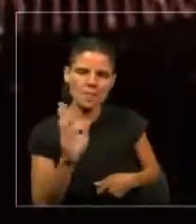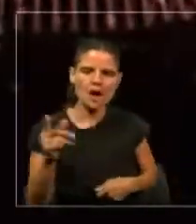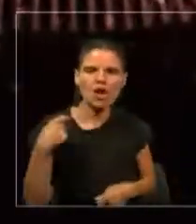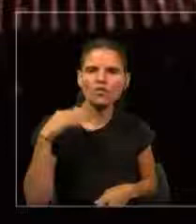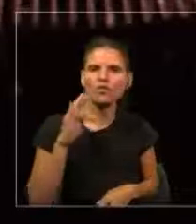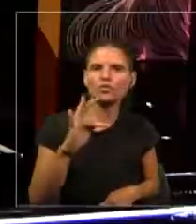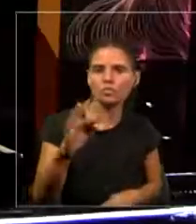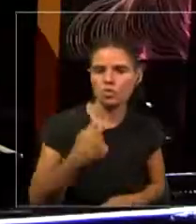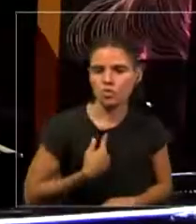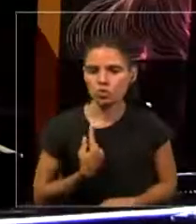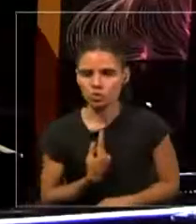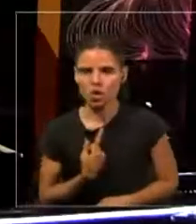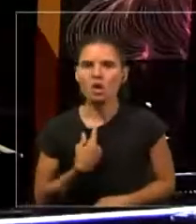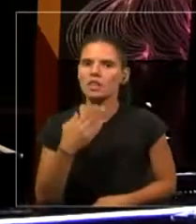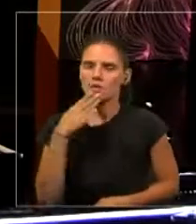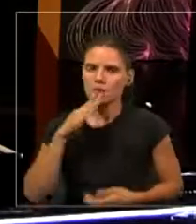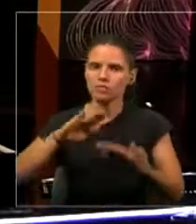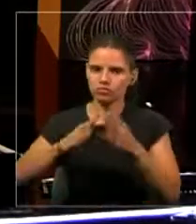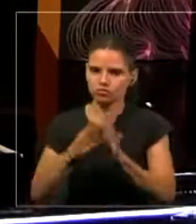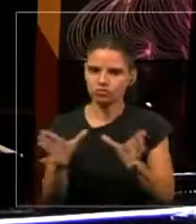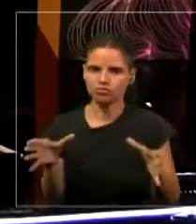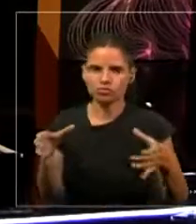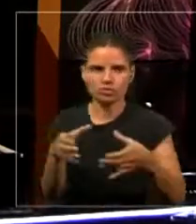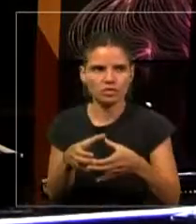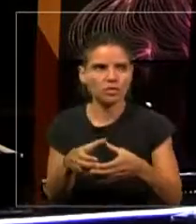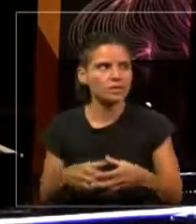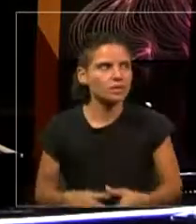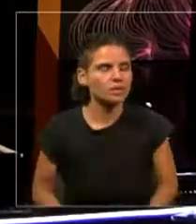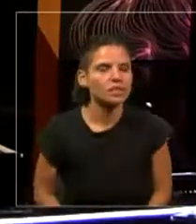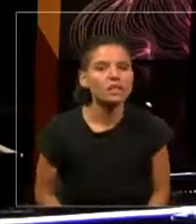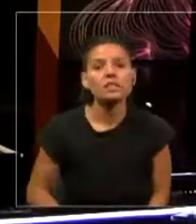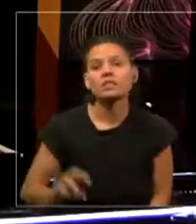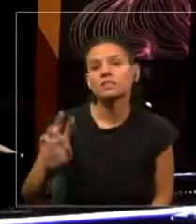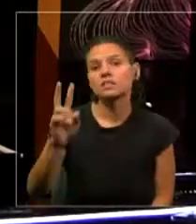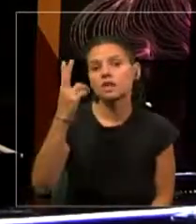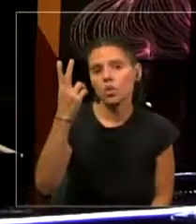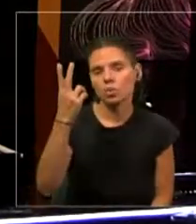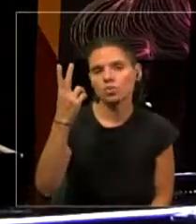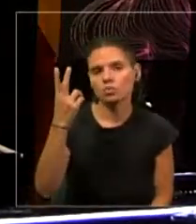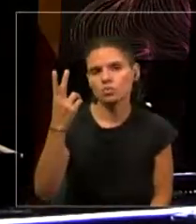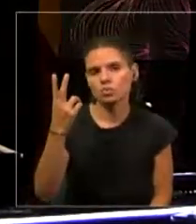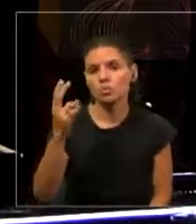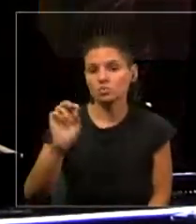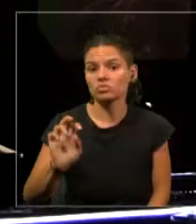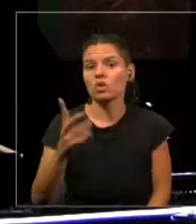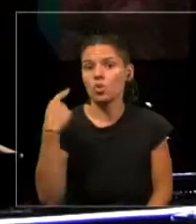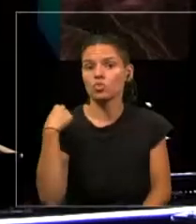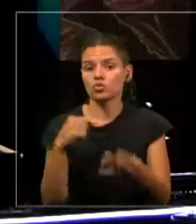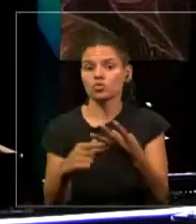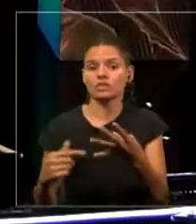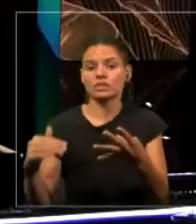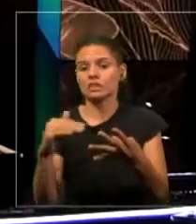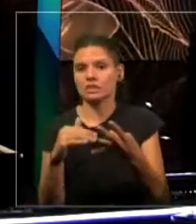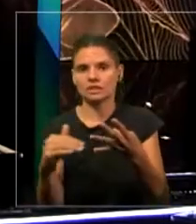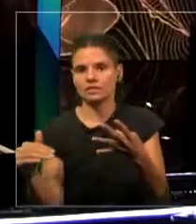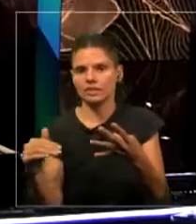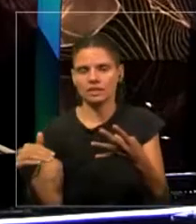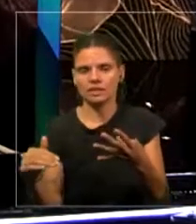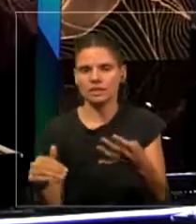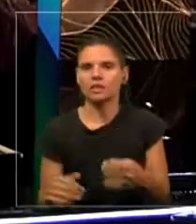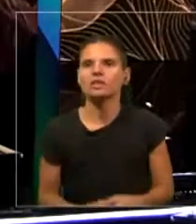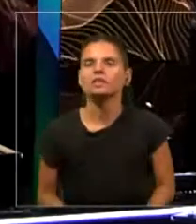colectivo. Segundo estado, y creo que muy serio, un segundo nivel,